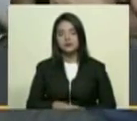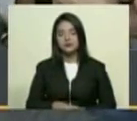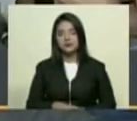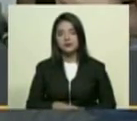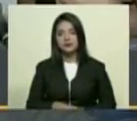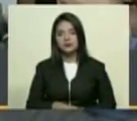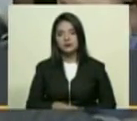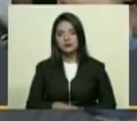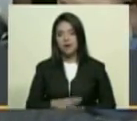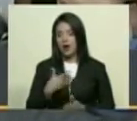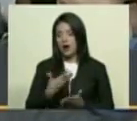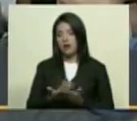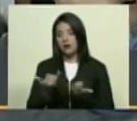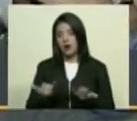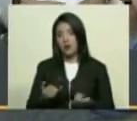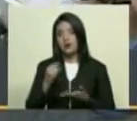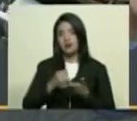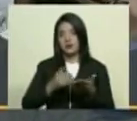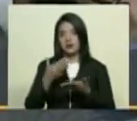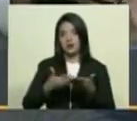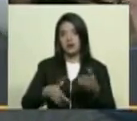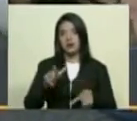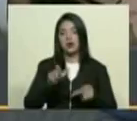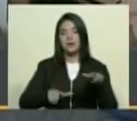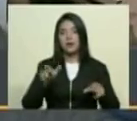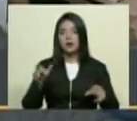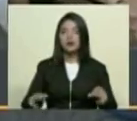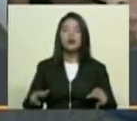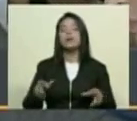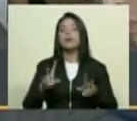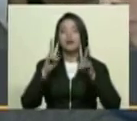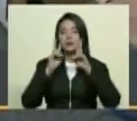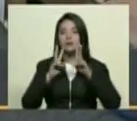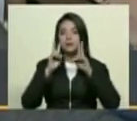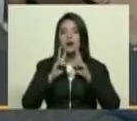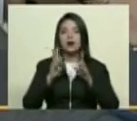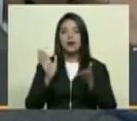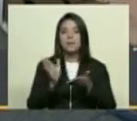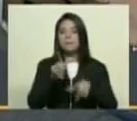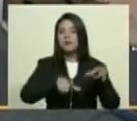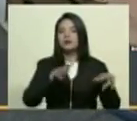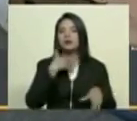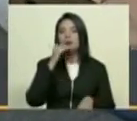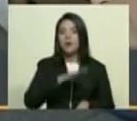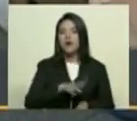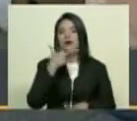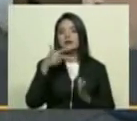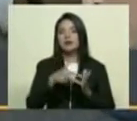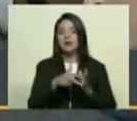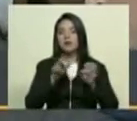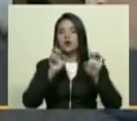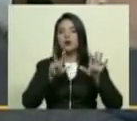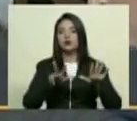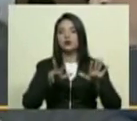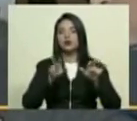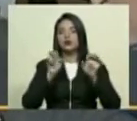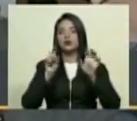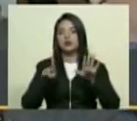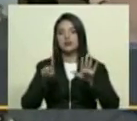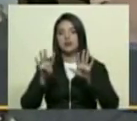hasta ahora tenemos que la depuración de fallecidos fueron tres mil 869